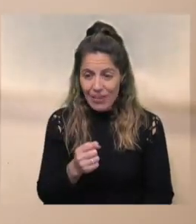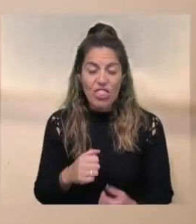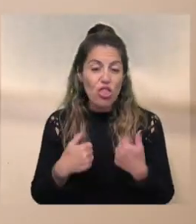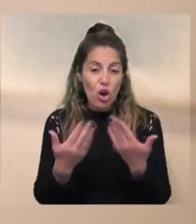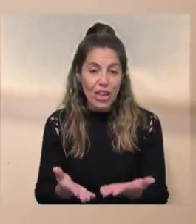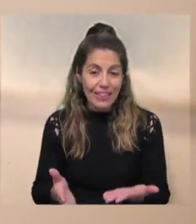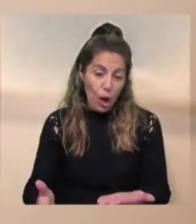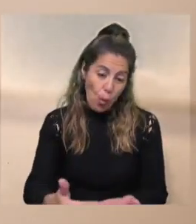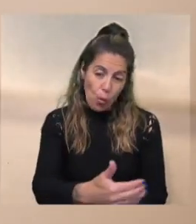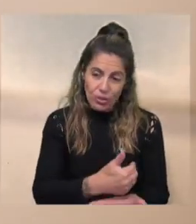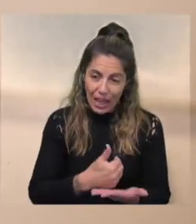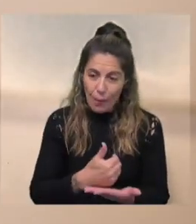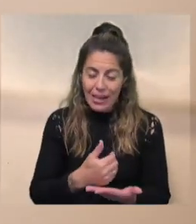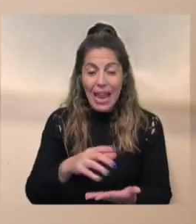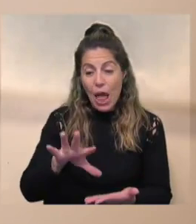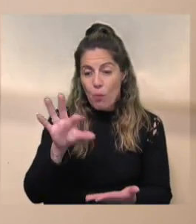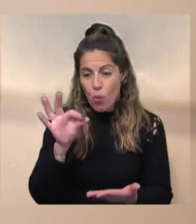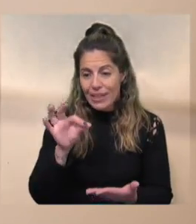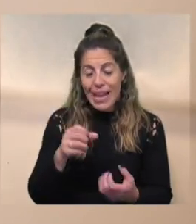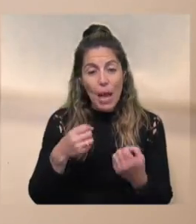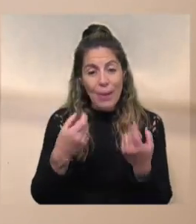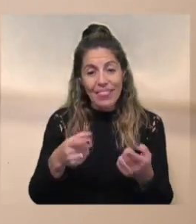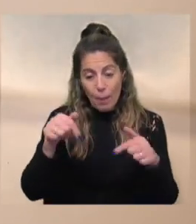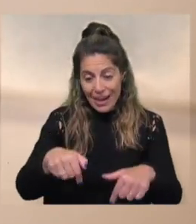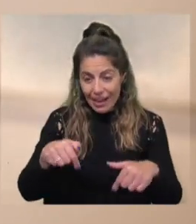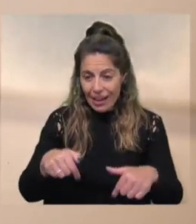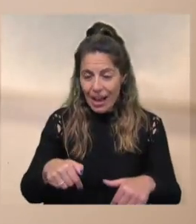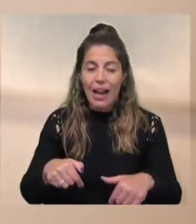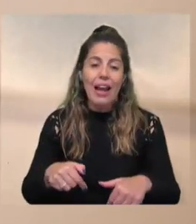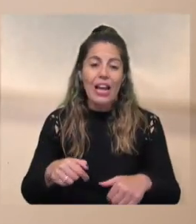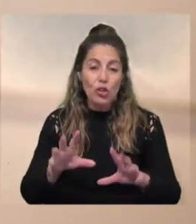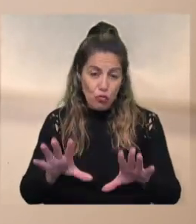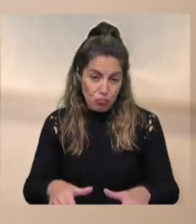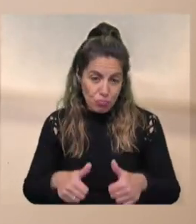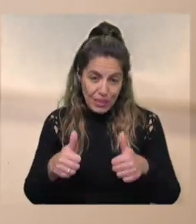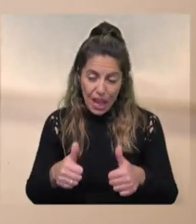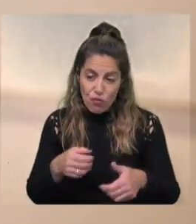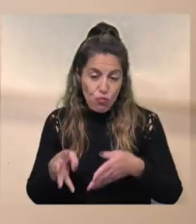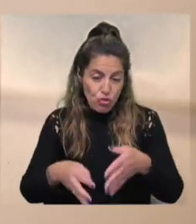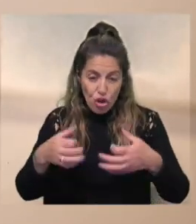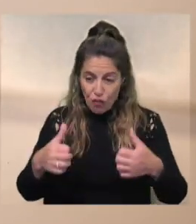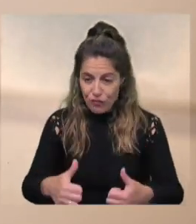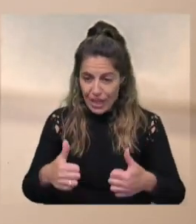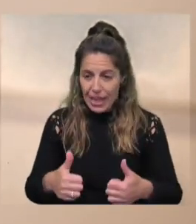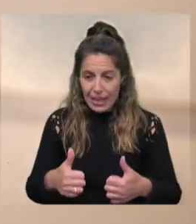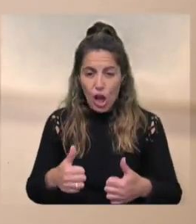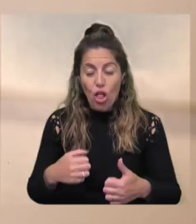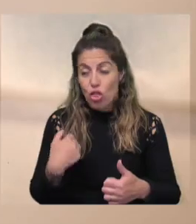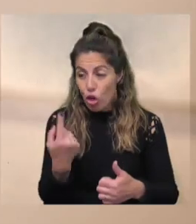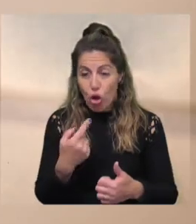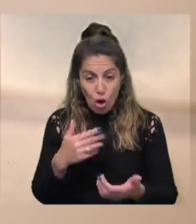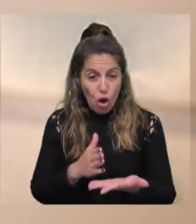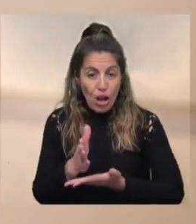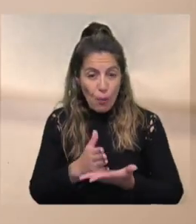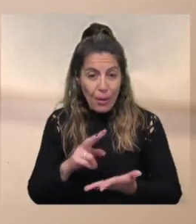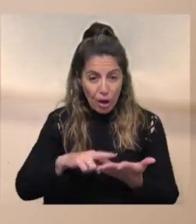juntaban las muestras y nos las mandaban para acá. Eso funcionó súper bien. Estaban todos con una muy buena disposición para colaborar con el proyecto, o sea